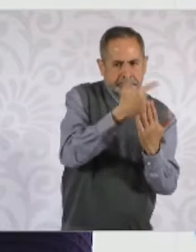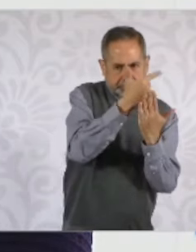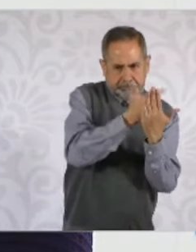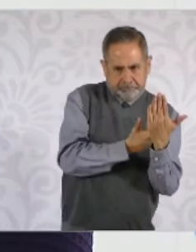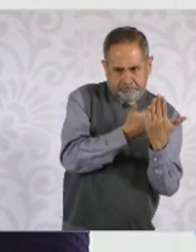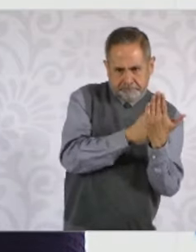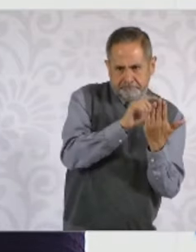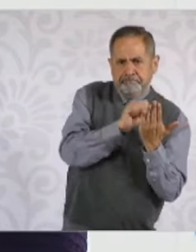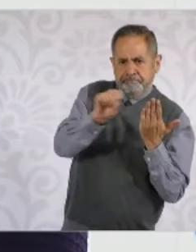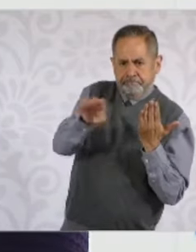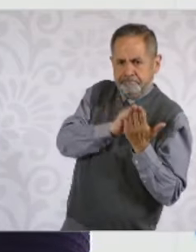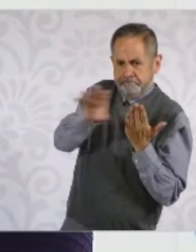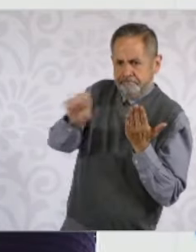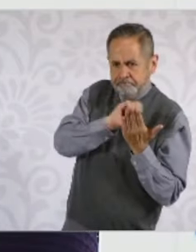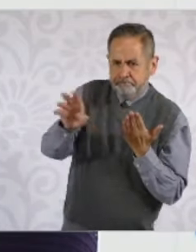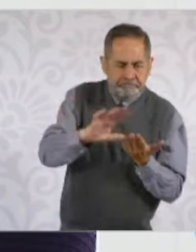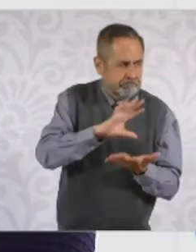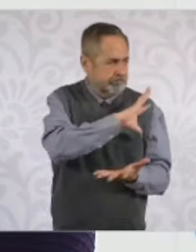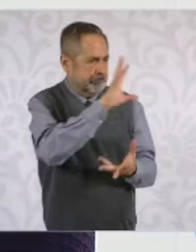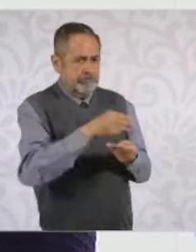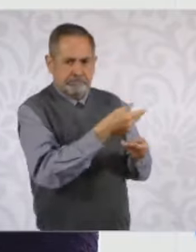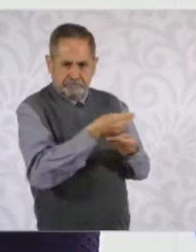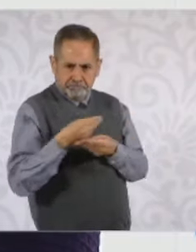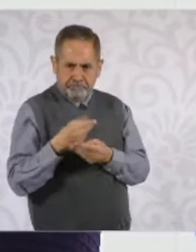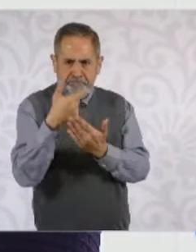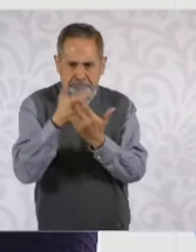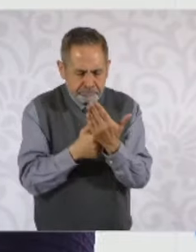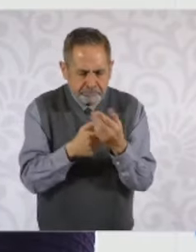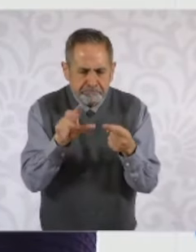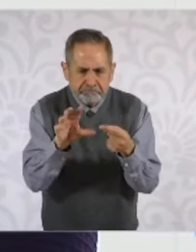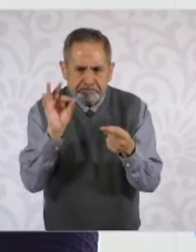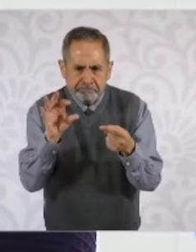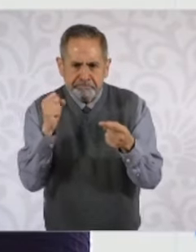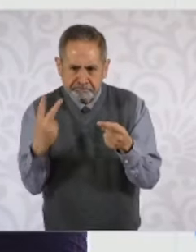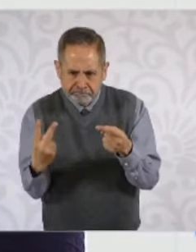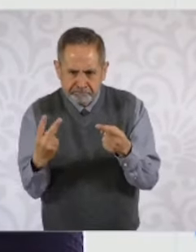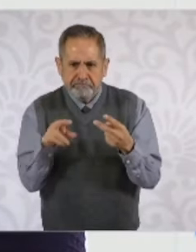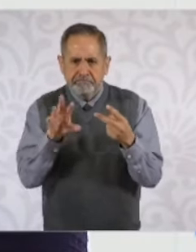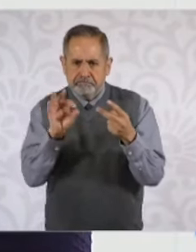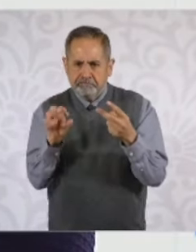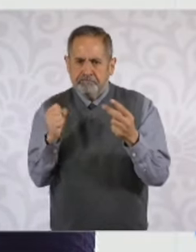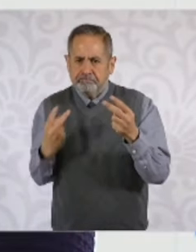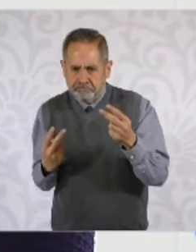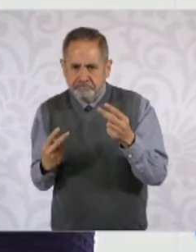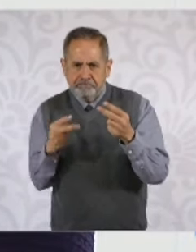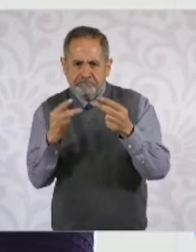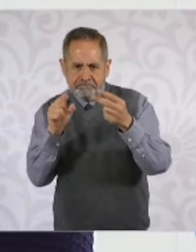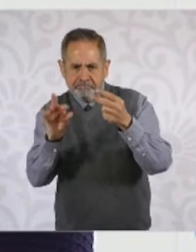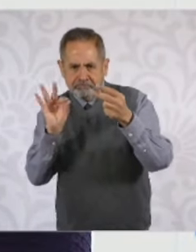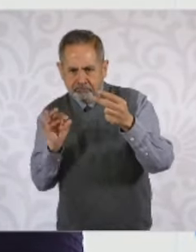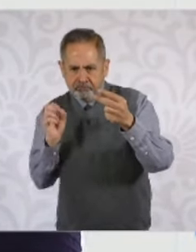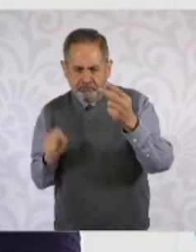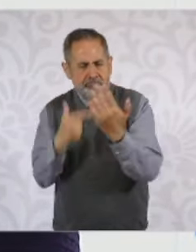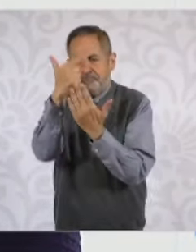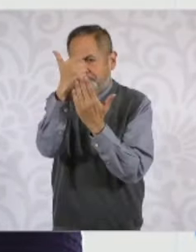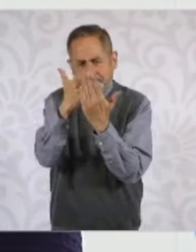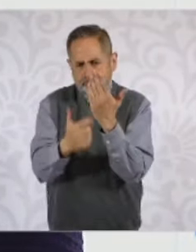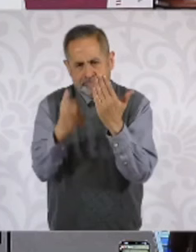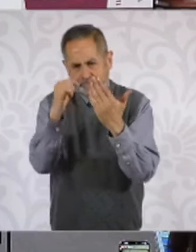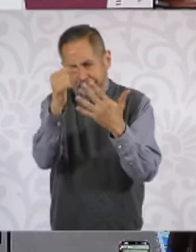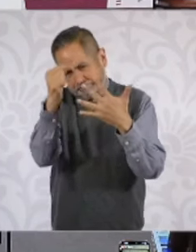el Consejo de la Judicatura Federal, con base en el número consecutivo